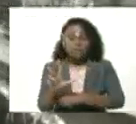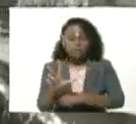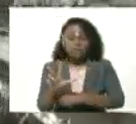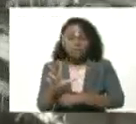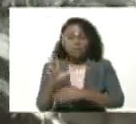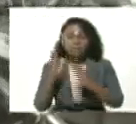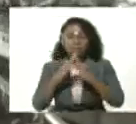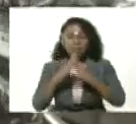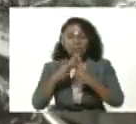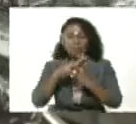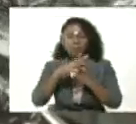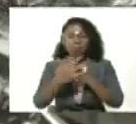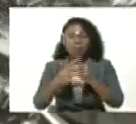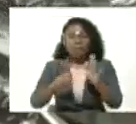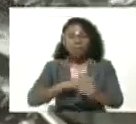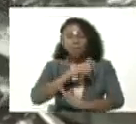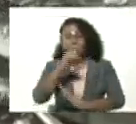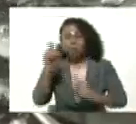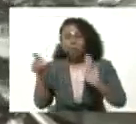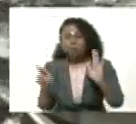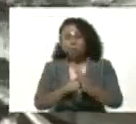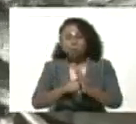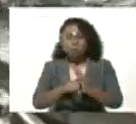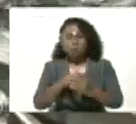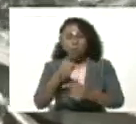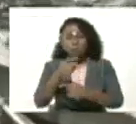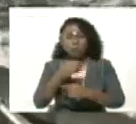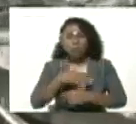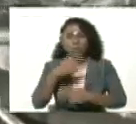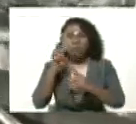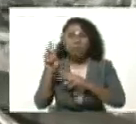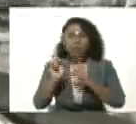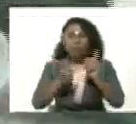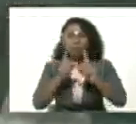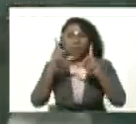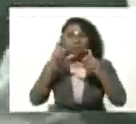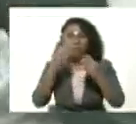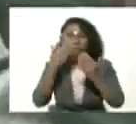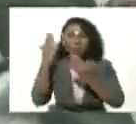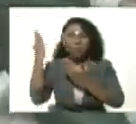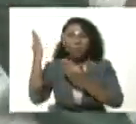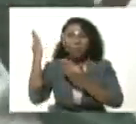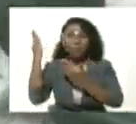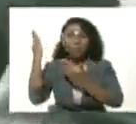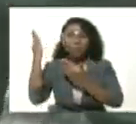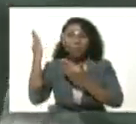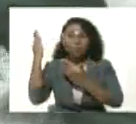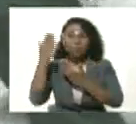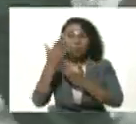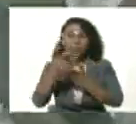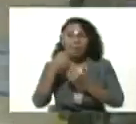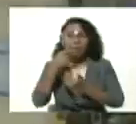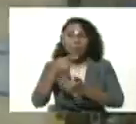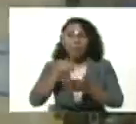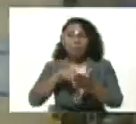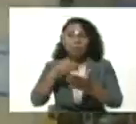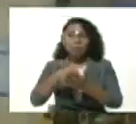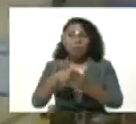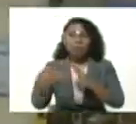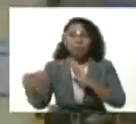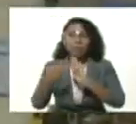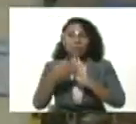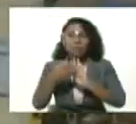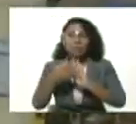presentan destrucción total. Mi comandante presidente, como usted lo puede ver en alguna de las fotos, usted lo mencionó, se ve el nivel de